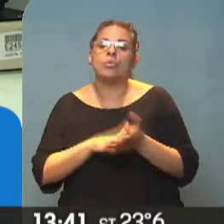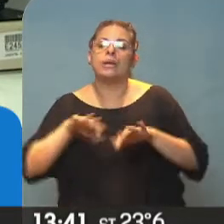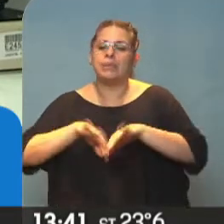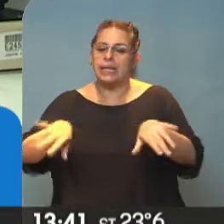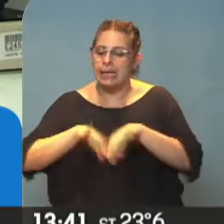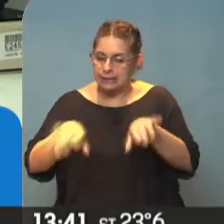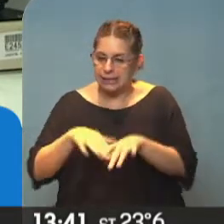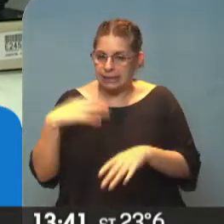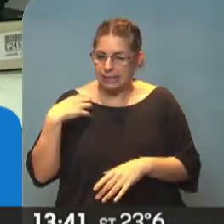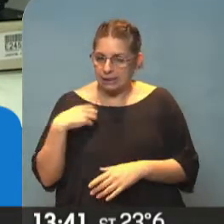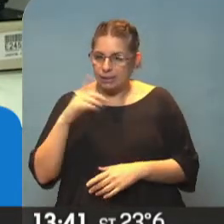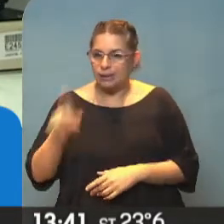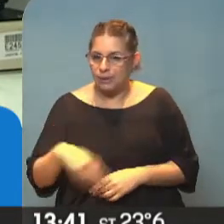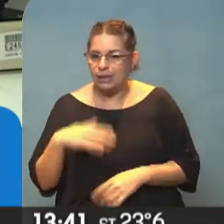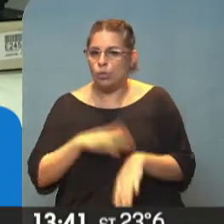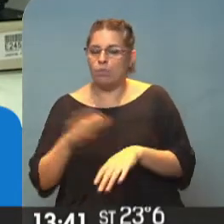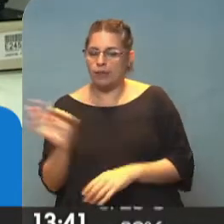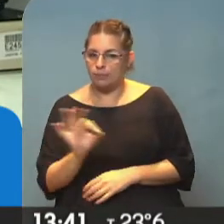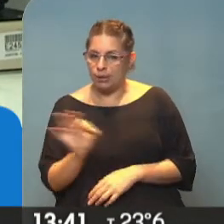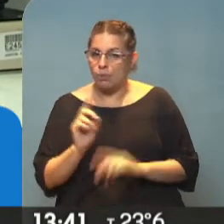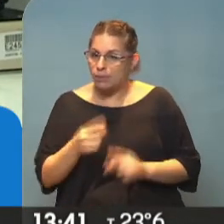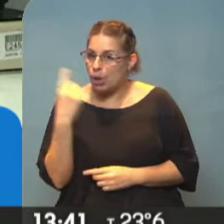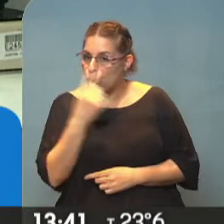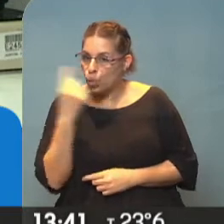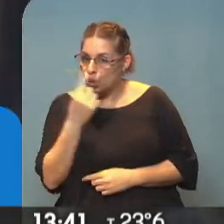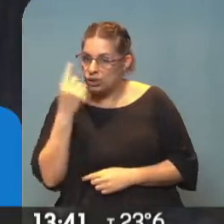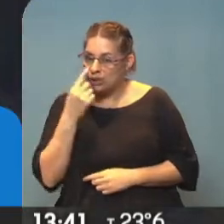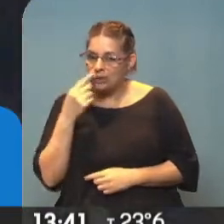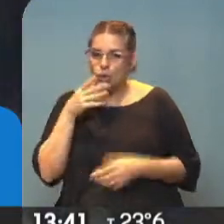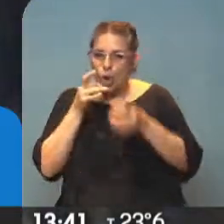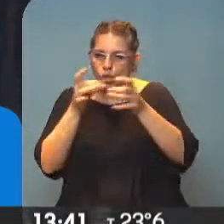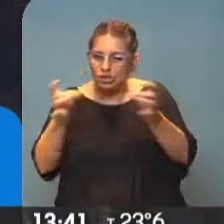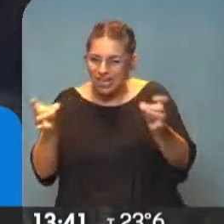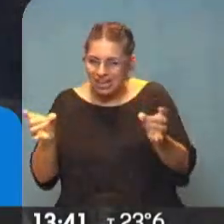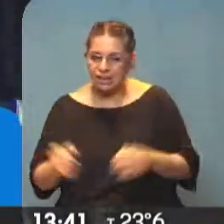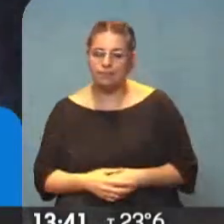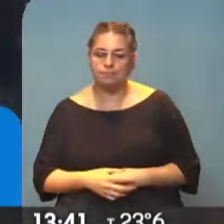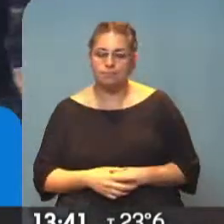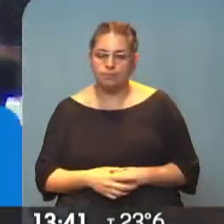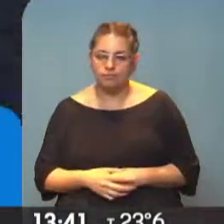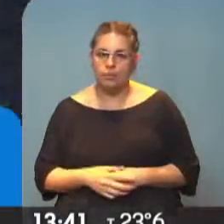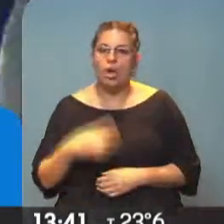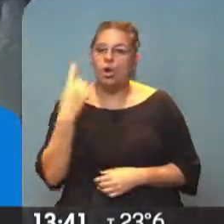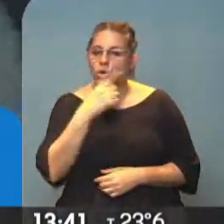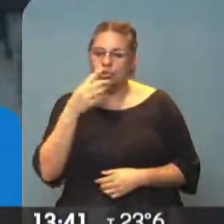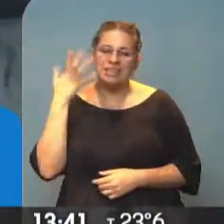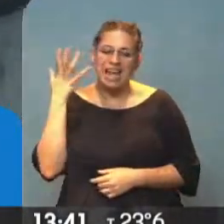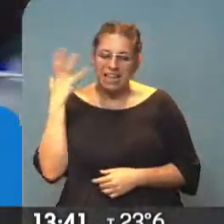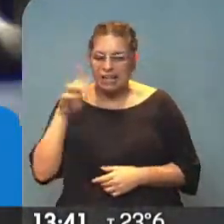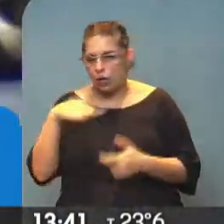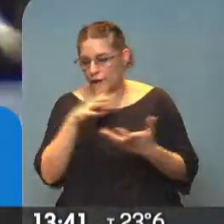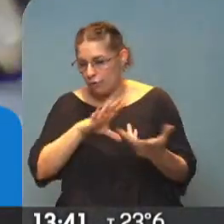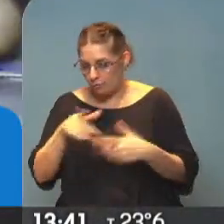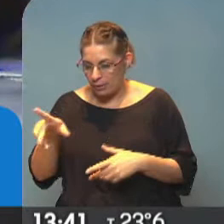es generalmente producida por virus. Y esas conjuntivitis son las que se contagian y hacen epidemias. La conjuntivitis alérgica, que es la otra